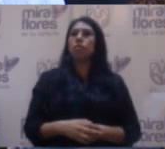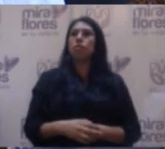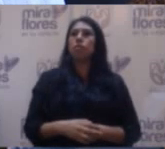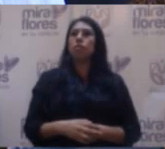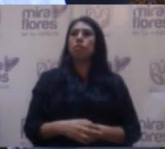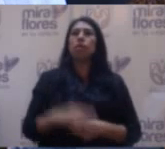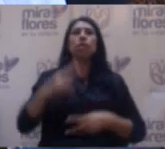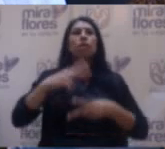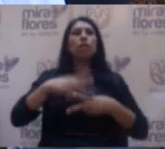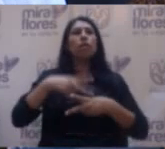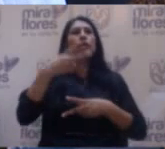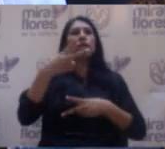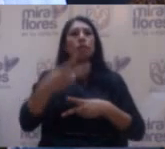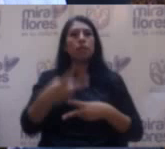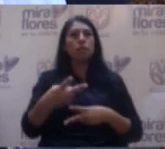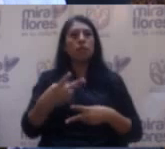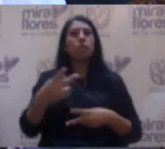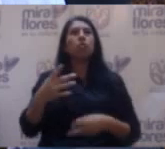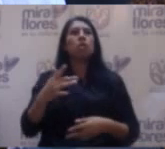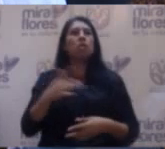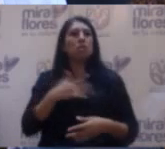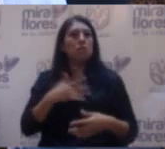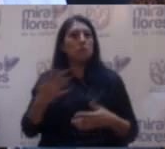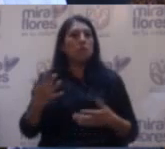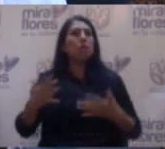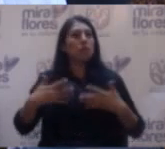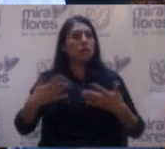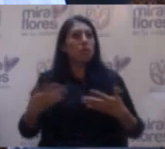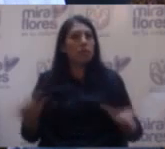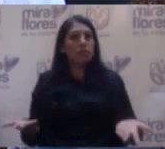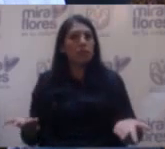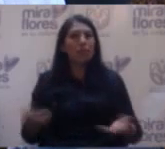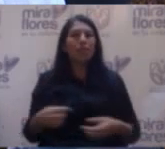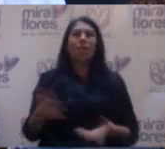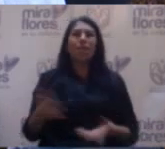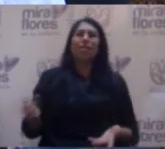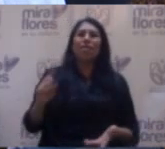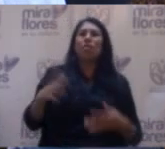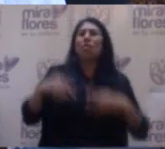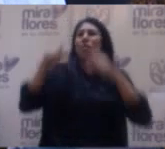que el vecino se encuentre contento y no que se despierte, porque